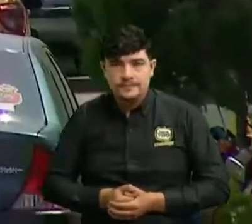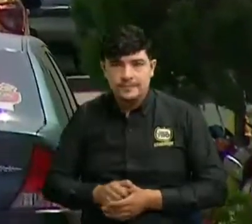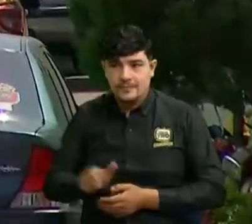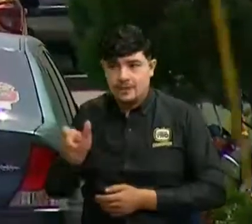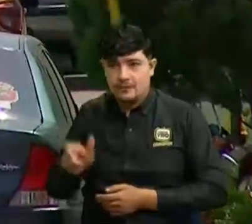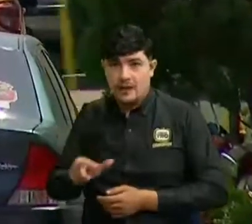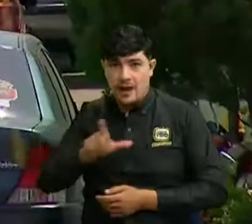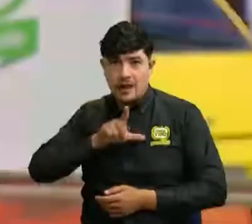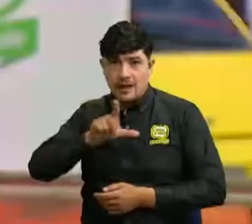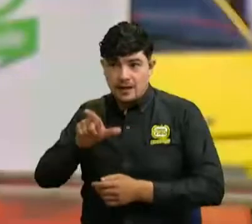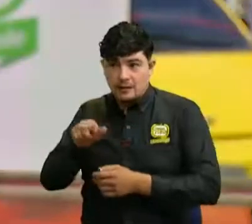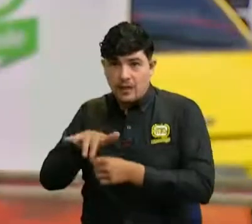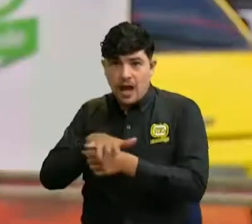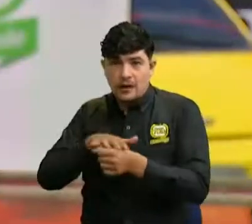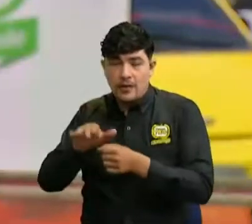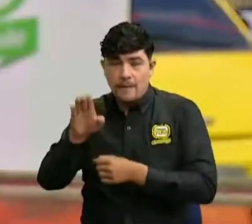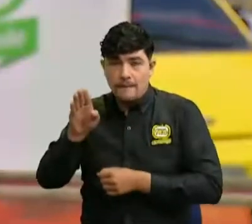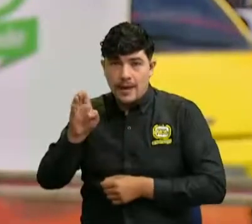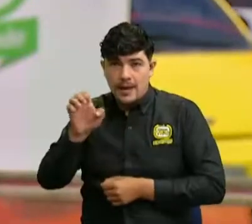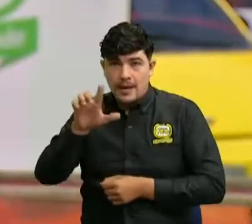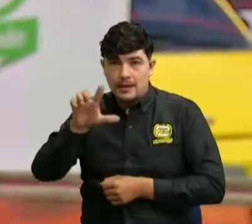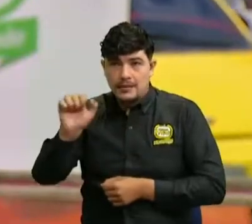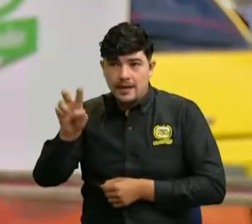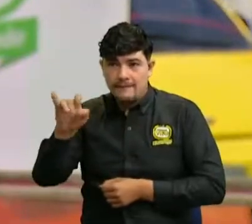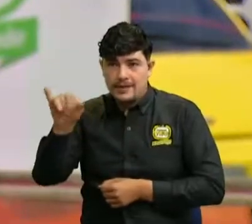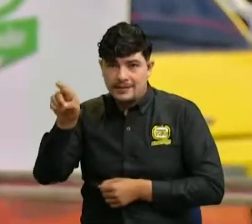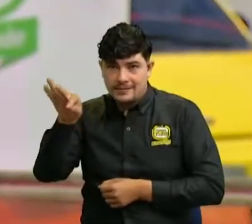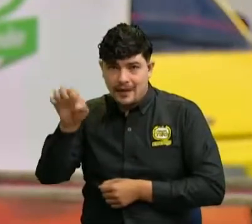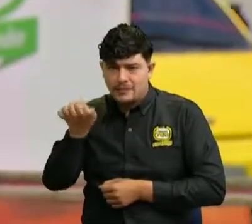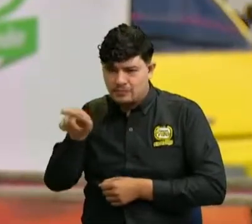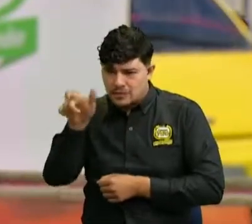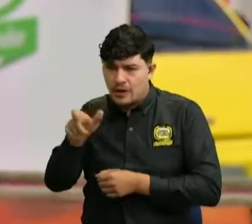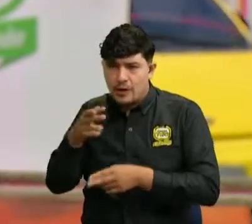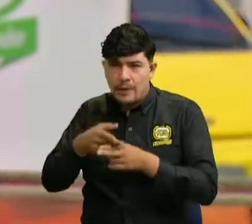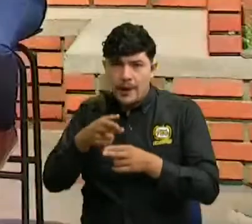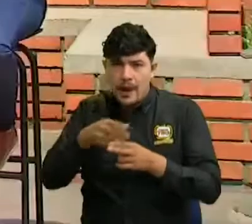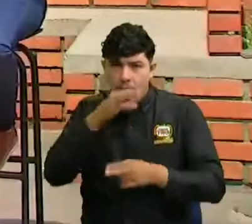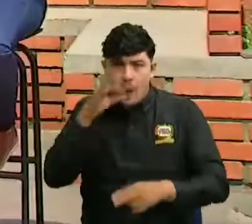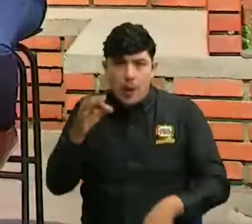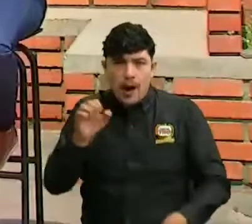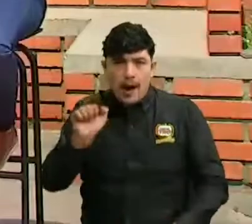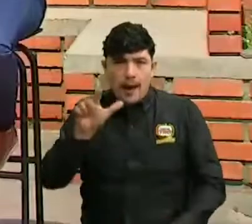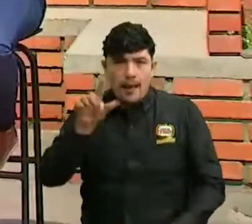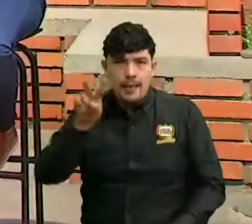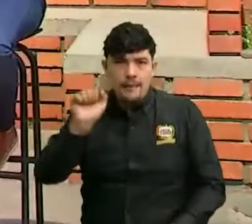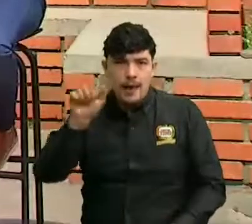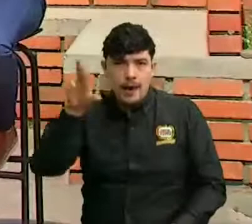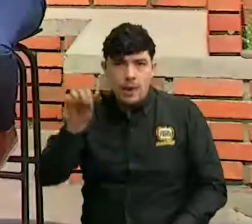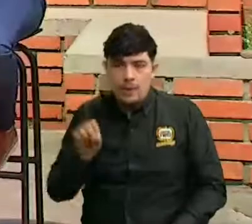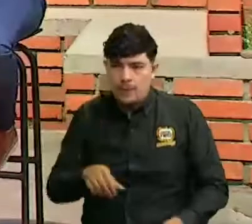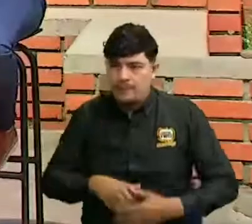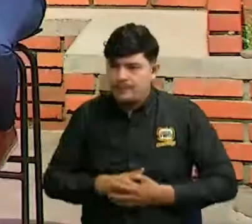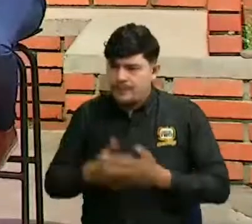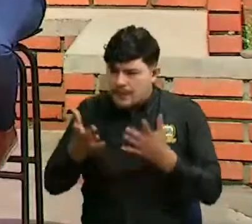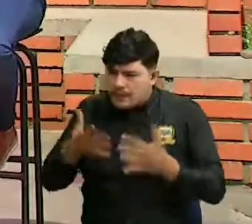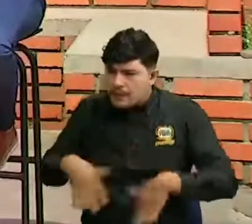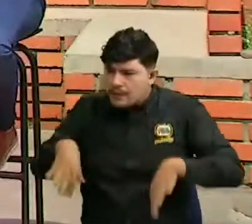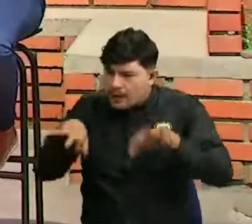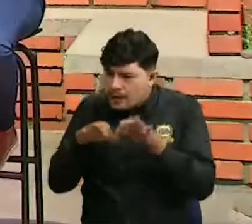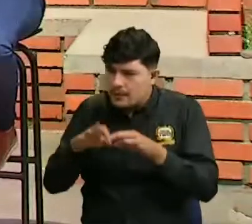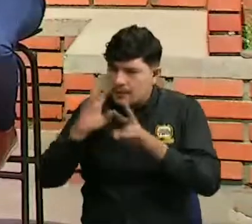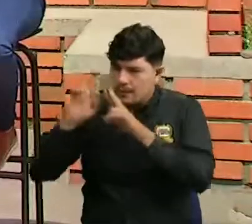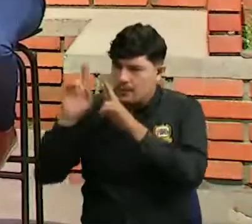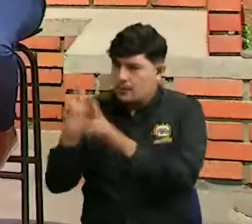Bellavista en la Ciudad de la Libertad. Se trata de Álvaro Quintero. Álvaro, por rescatar, y algo importante y valioso es